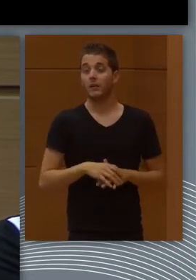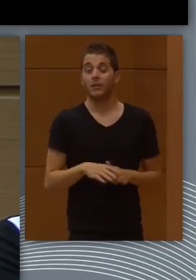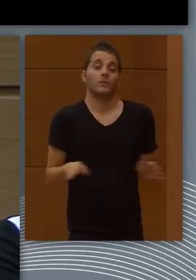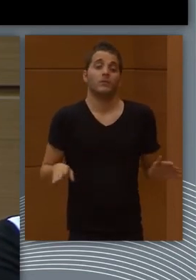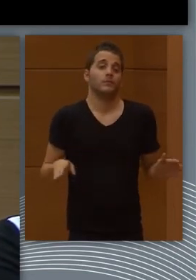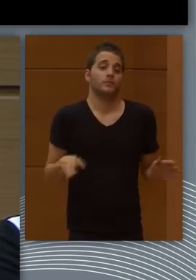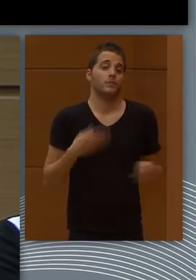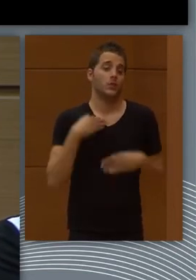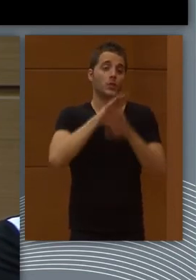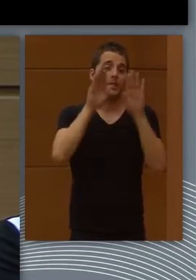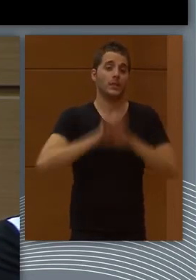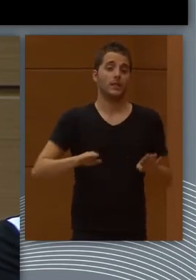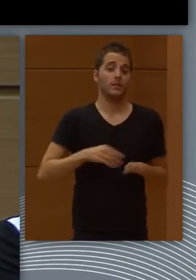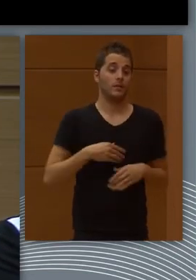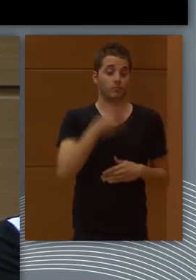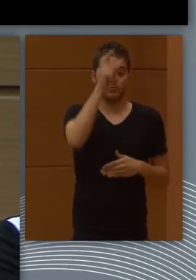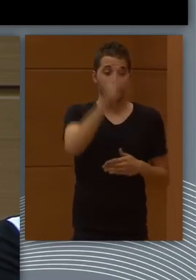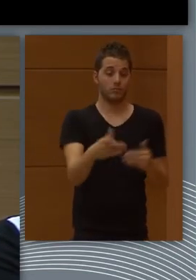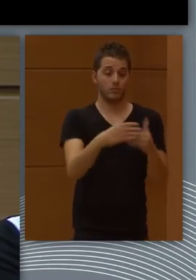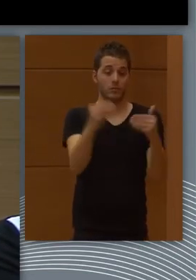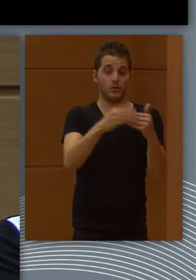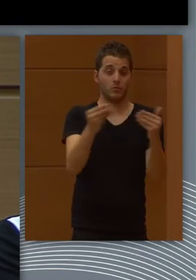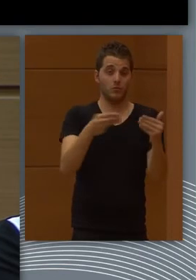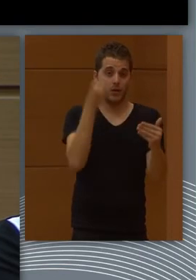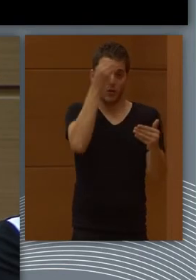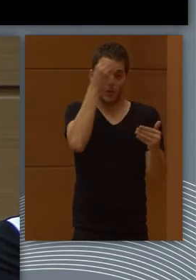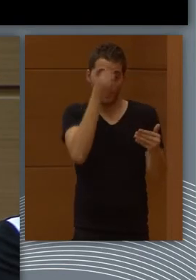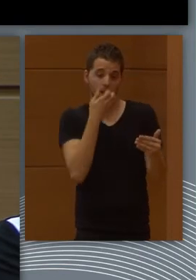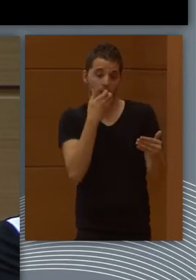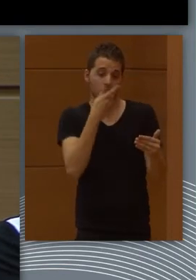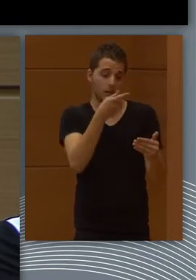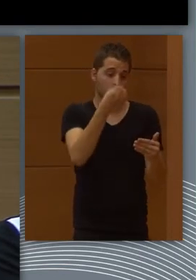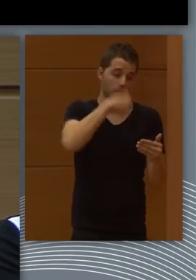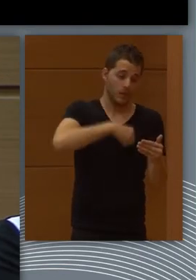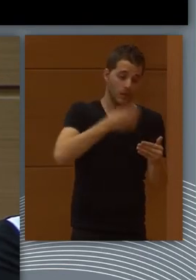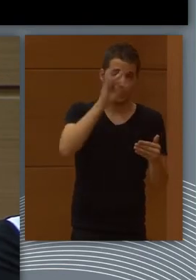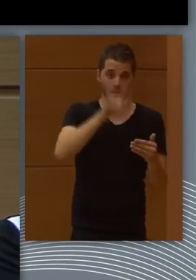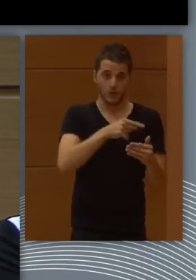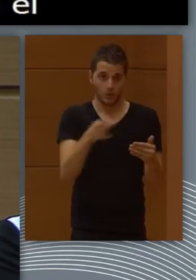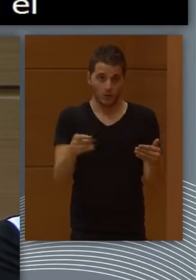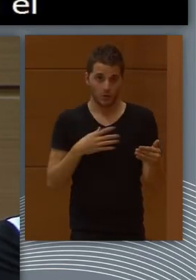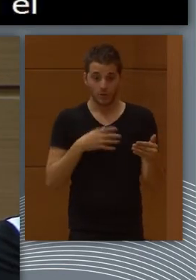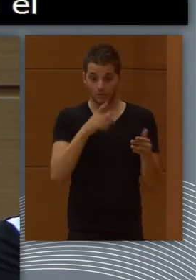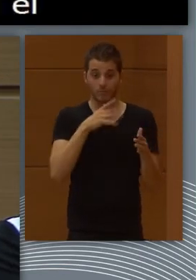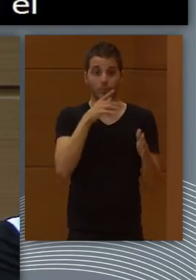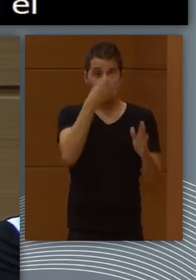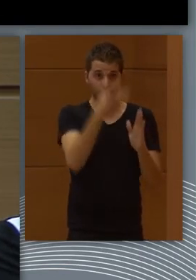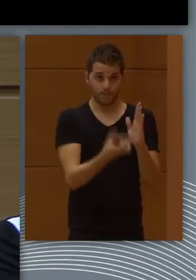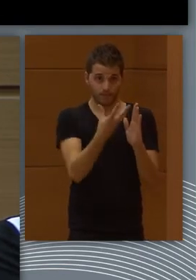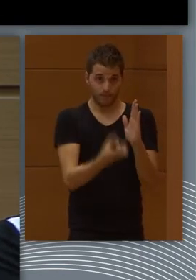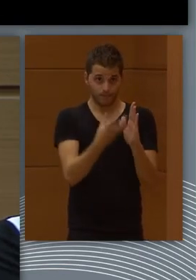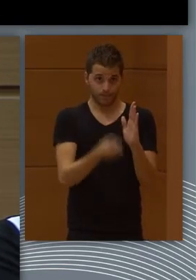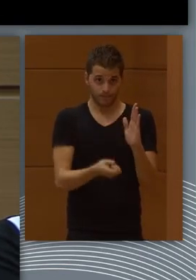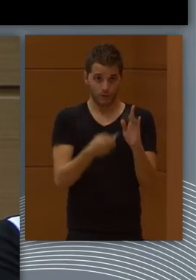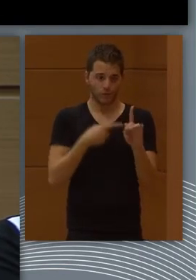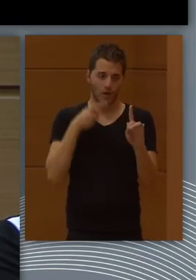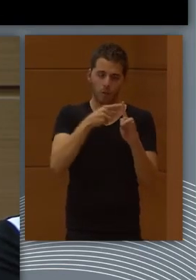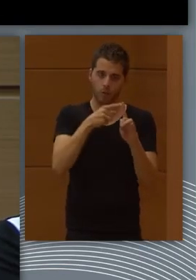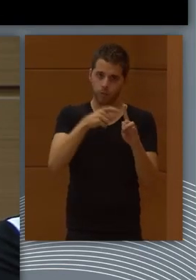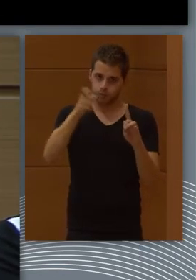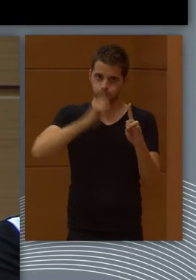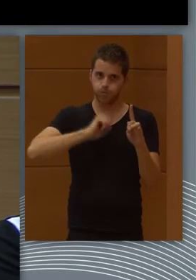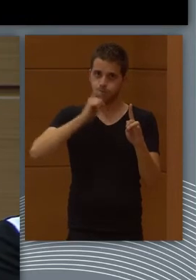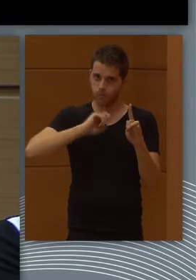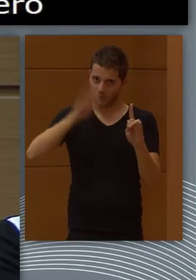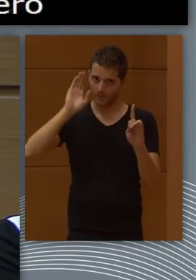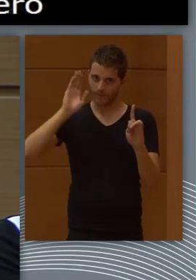pero bueno, eso al final es el usuario final el que lo decide con sus descargas, pero desde luego el reto es complicado, es complicado.